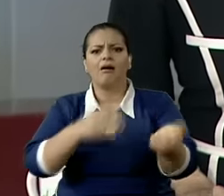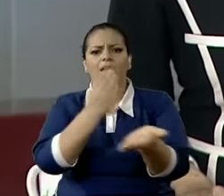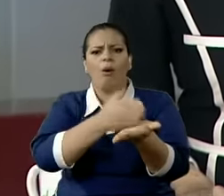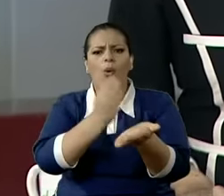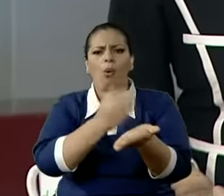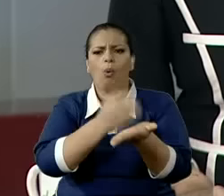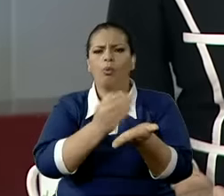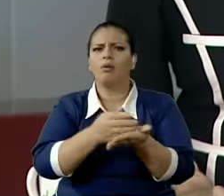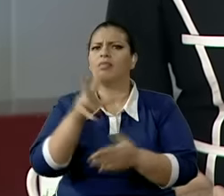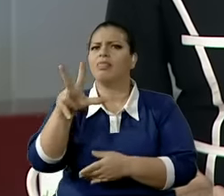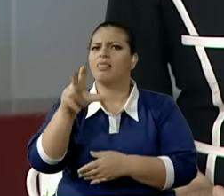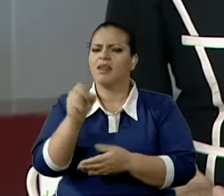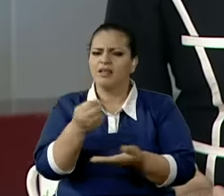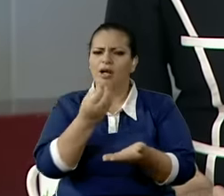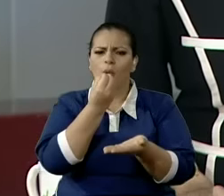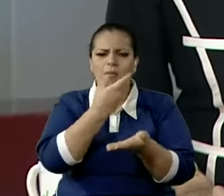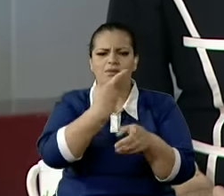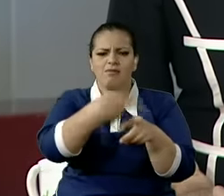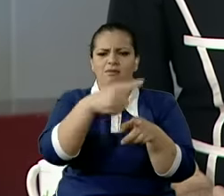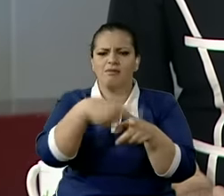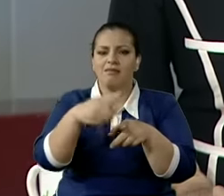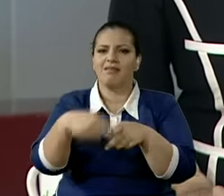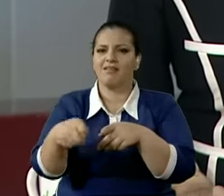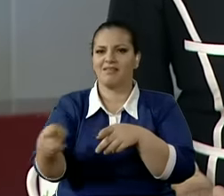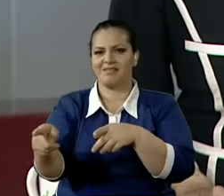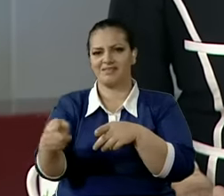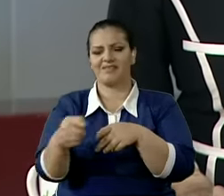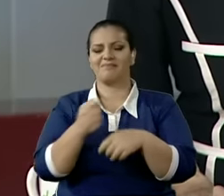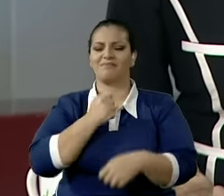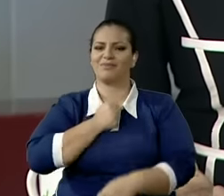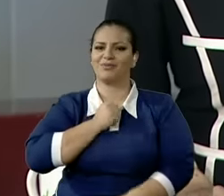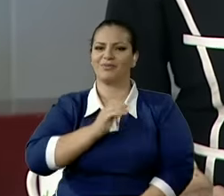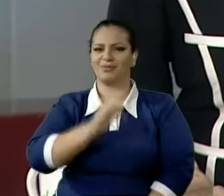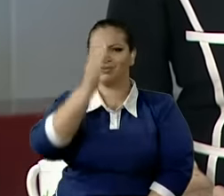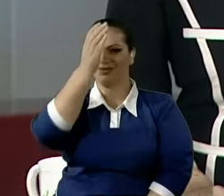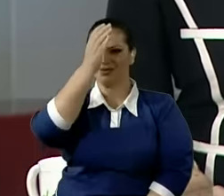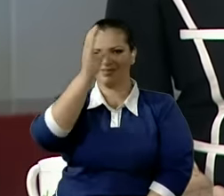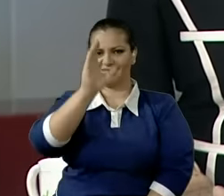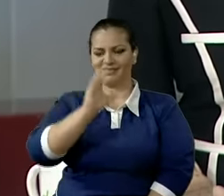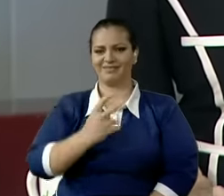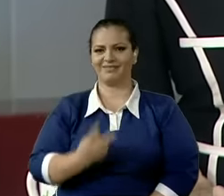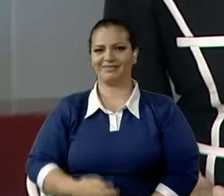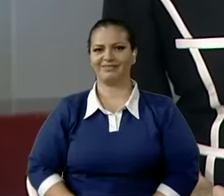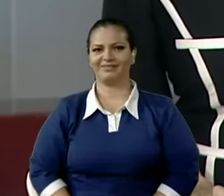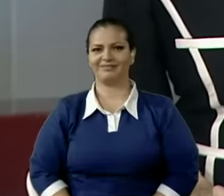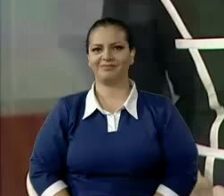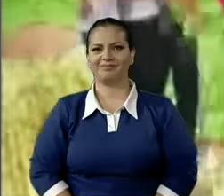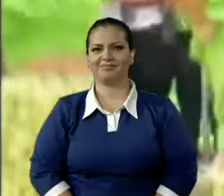platos típicos con el grano que forman ya parte de su exquisita tradición.